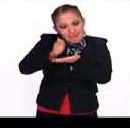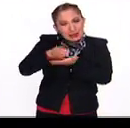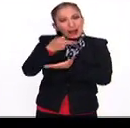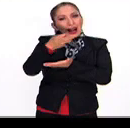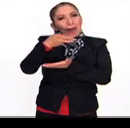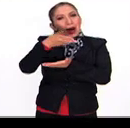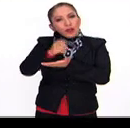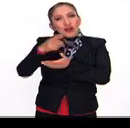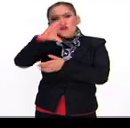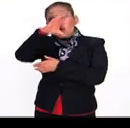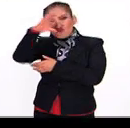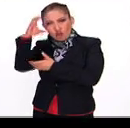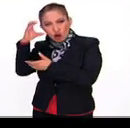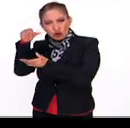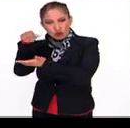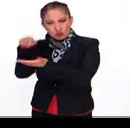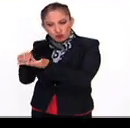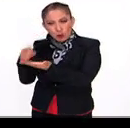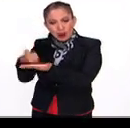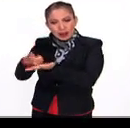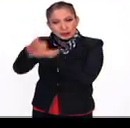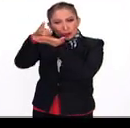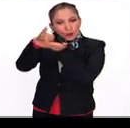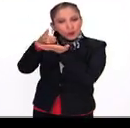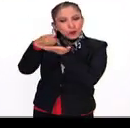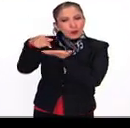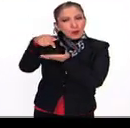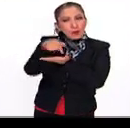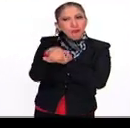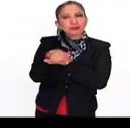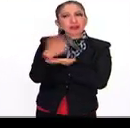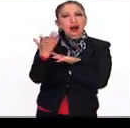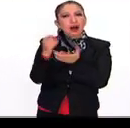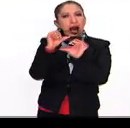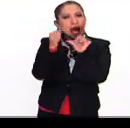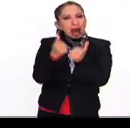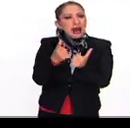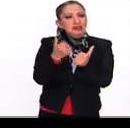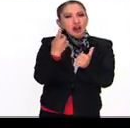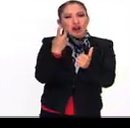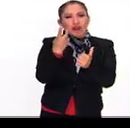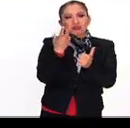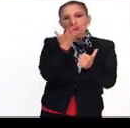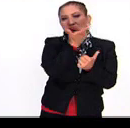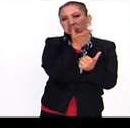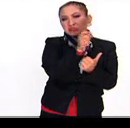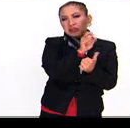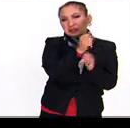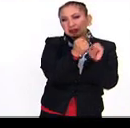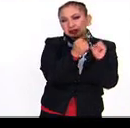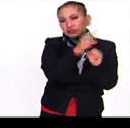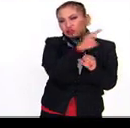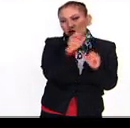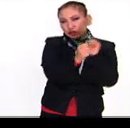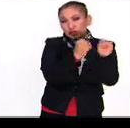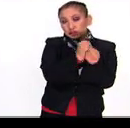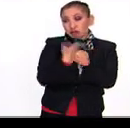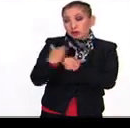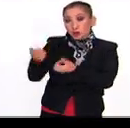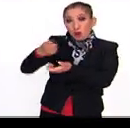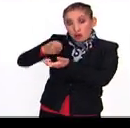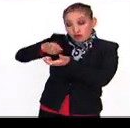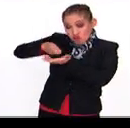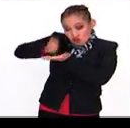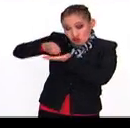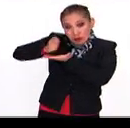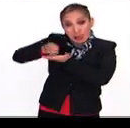fotografía, y permitió al arte de los últimos dos siglos. Es una de las razones por las que el grabado japonés fue tan importante